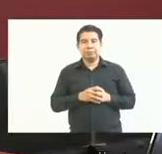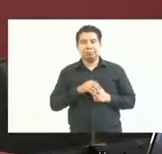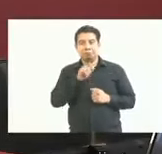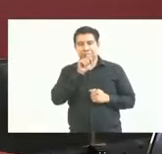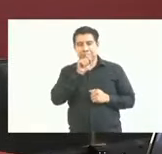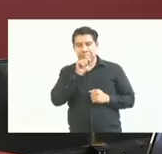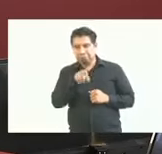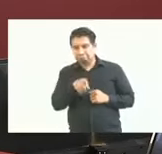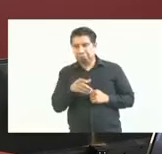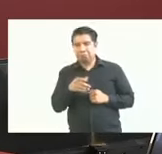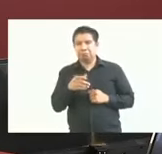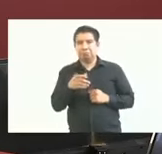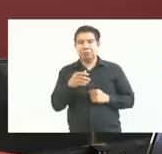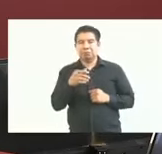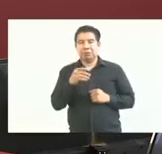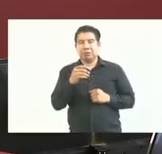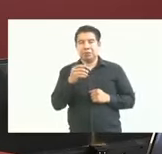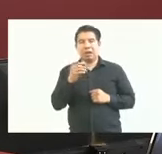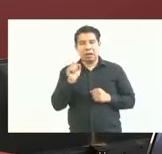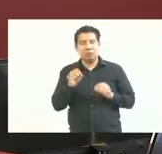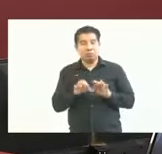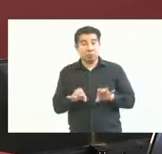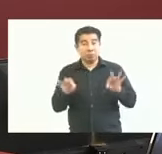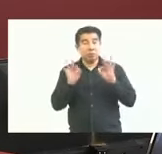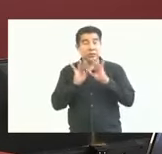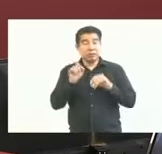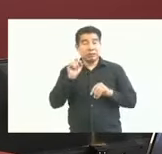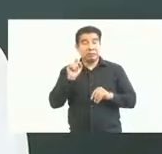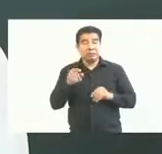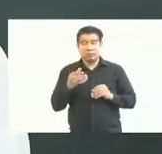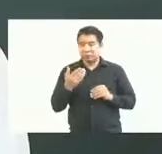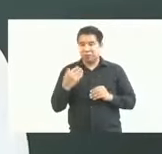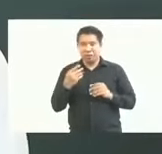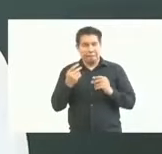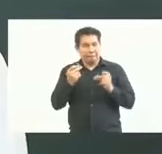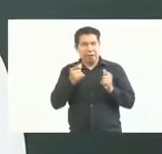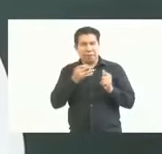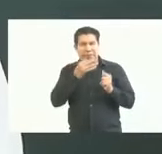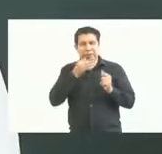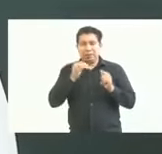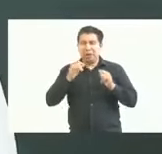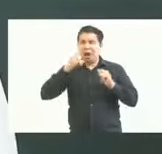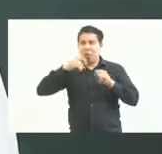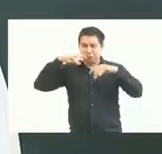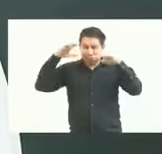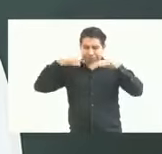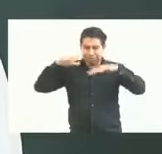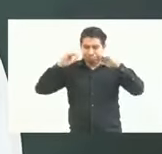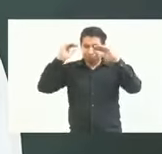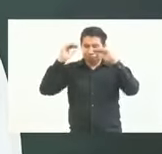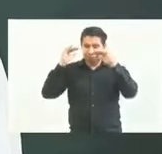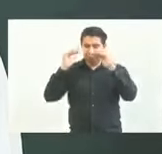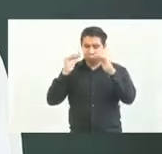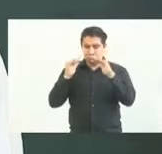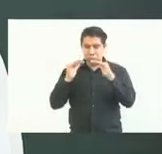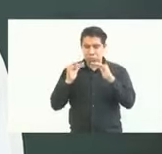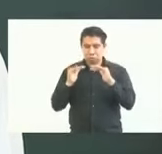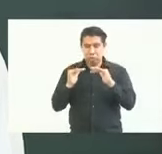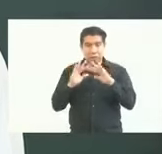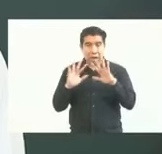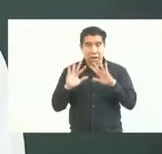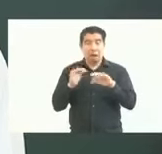Fue muy importante el que de inmediato, bajando las aguas, se